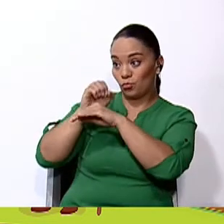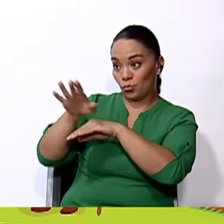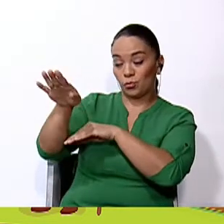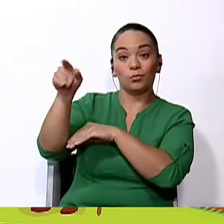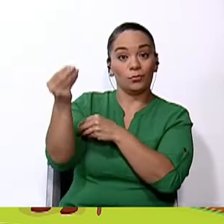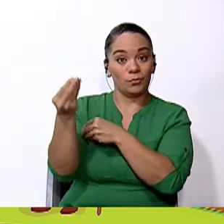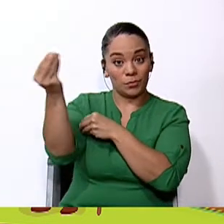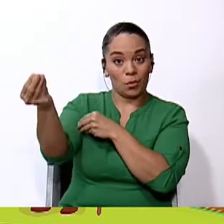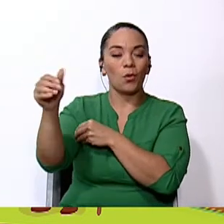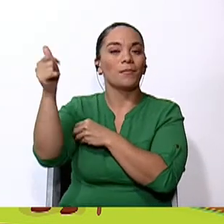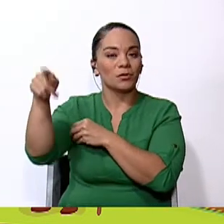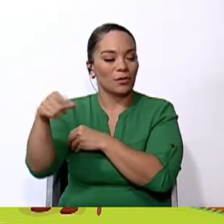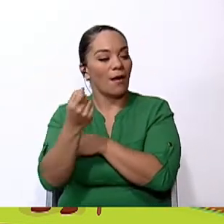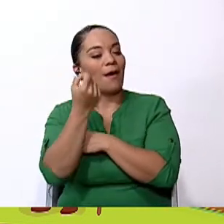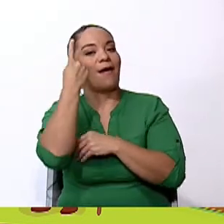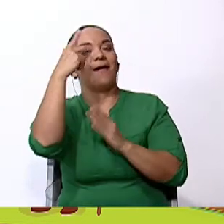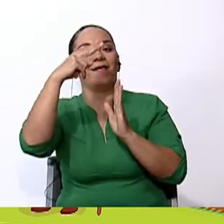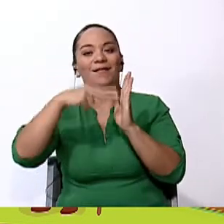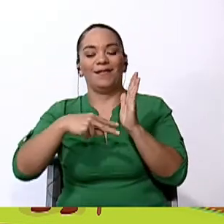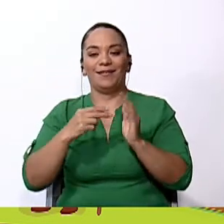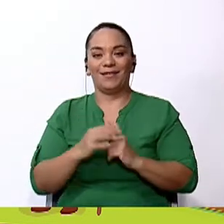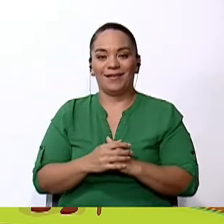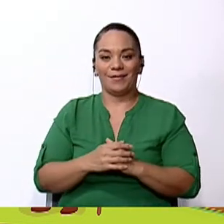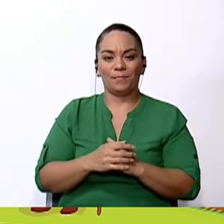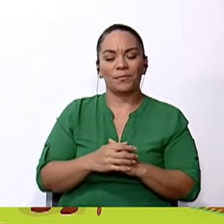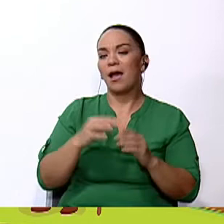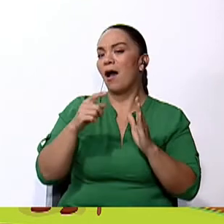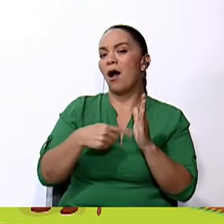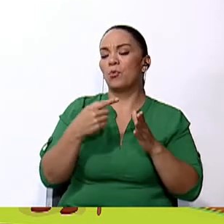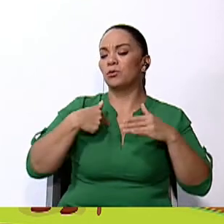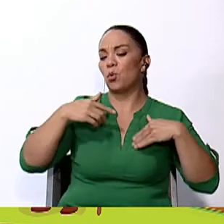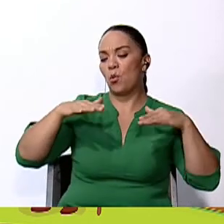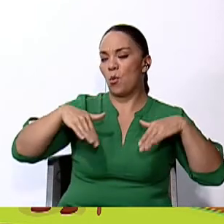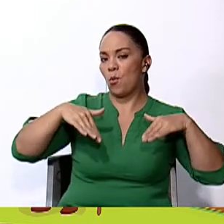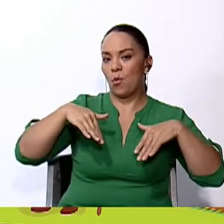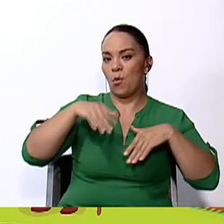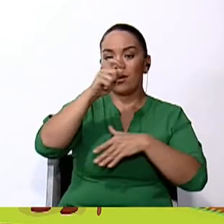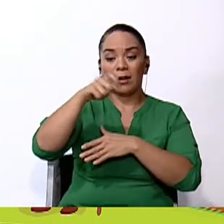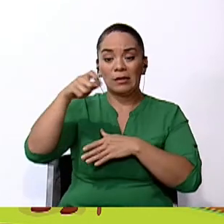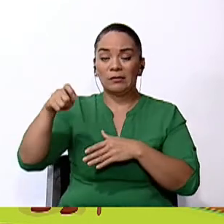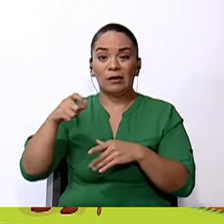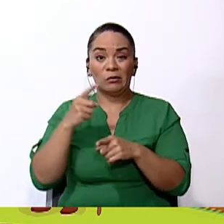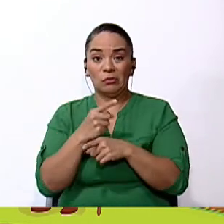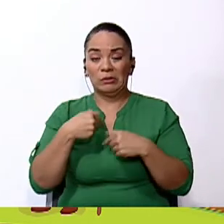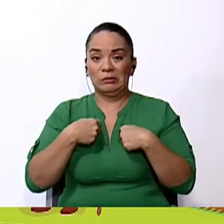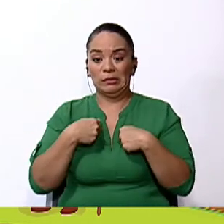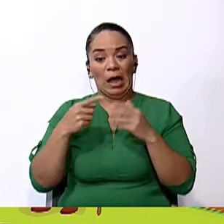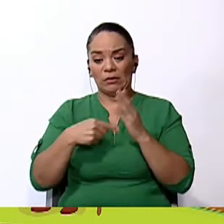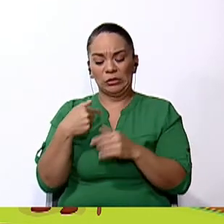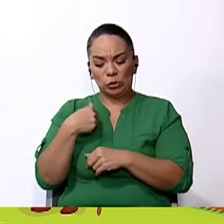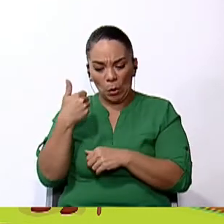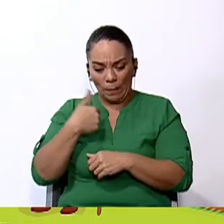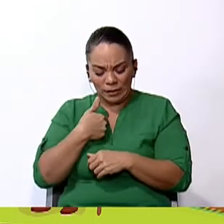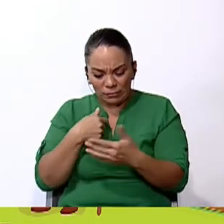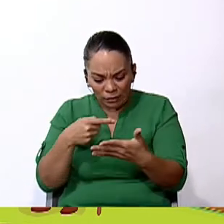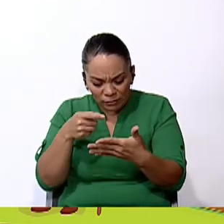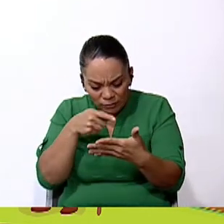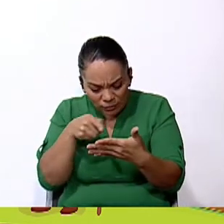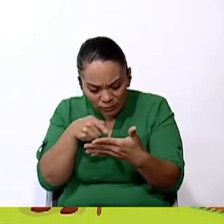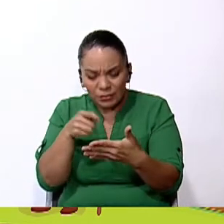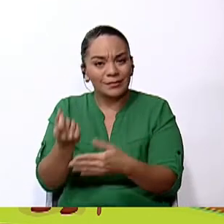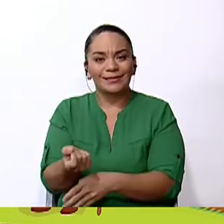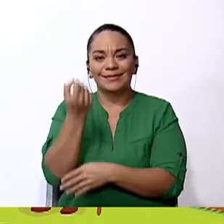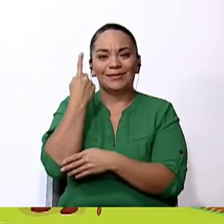puede entender. Es más, a veces yo no hago los trazos adecuados y resulta que ni yo misma entiendo lo que escribí. Eso está